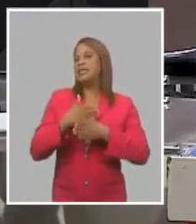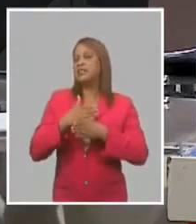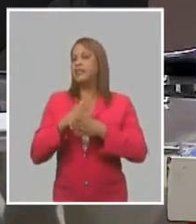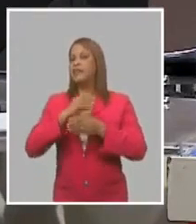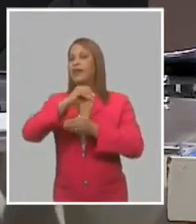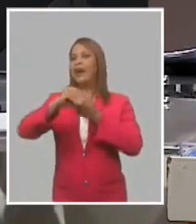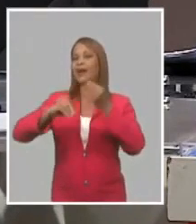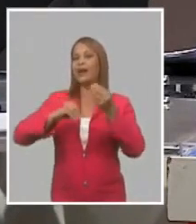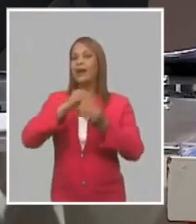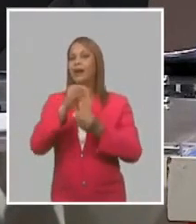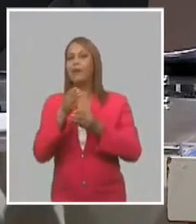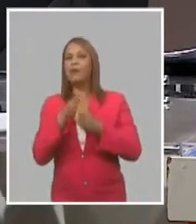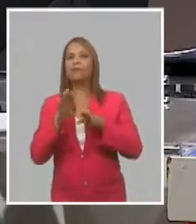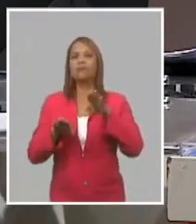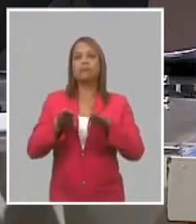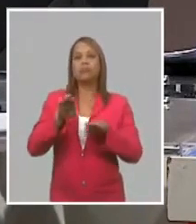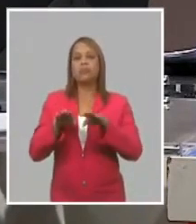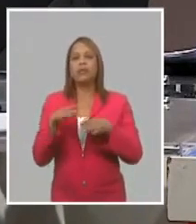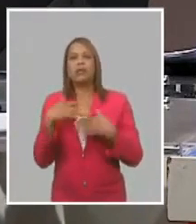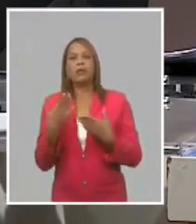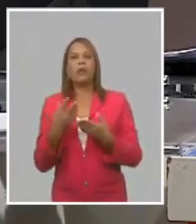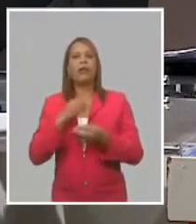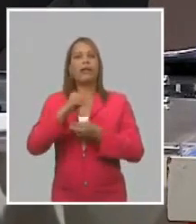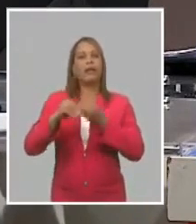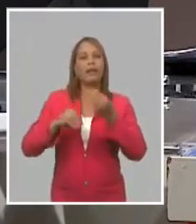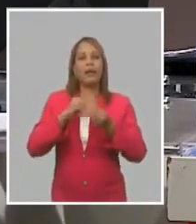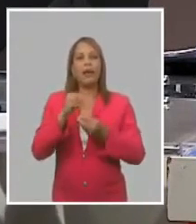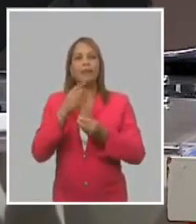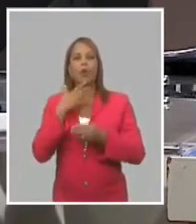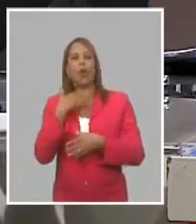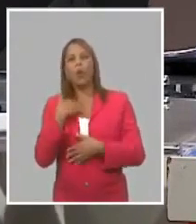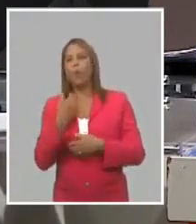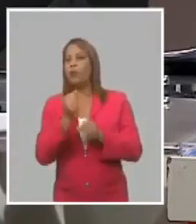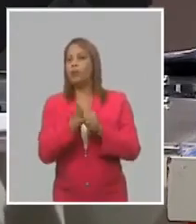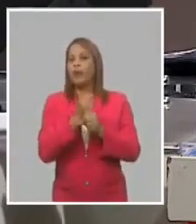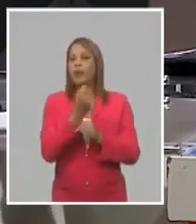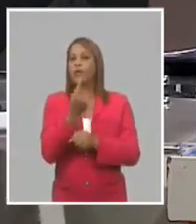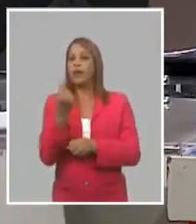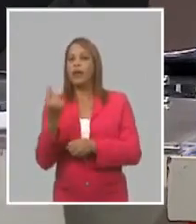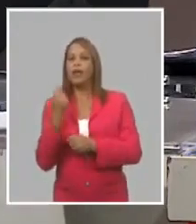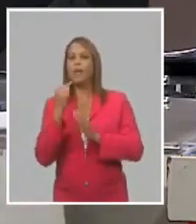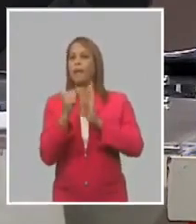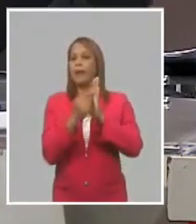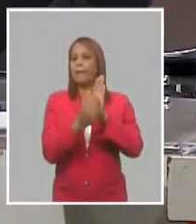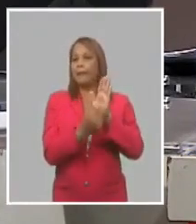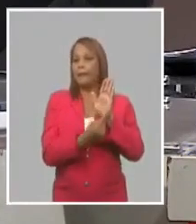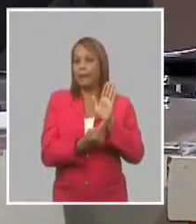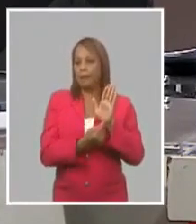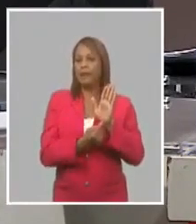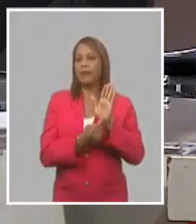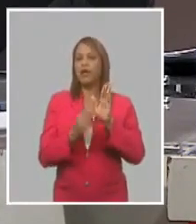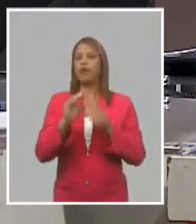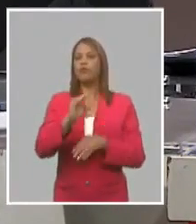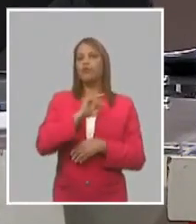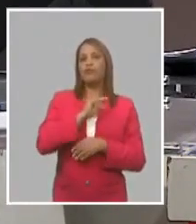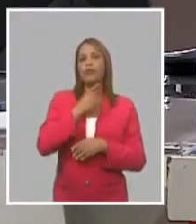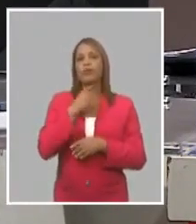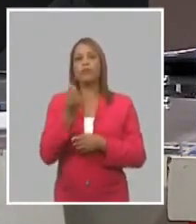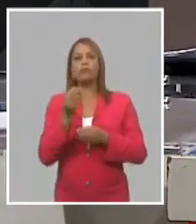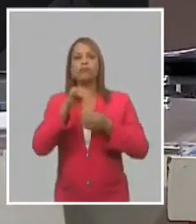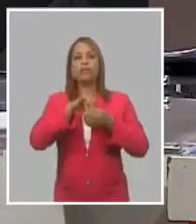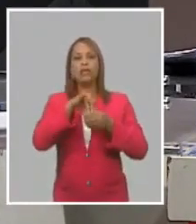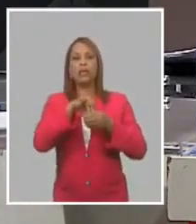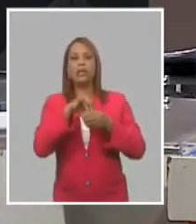entonces unificación monetaria? ¿Qué cosa es la unificación cambiaria? ¿Cómo trabajar en cada uno de esos elementos que tienen que ver también con los subsidios, con los